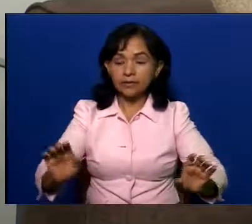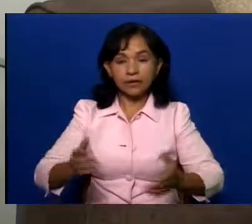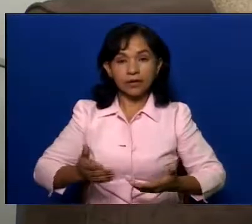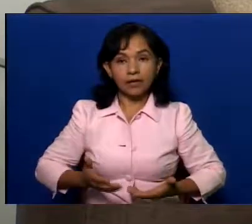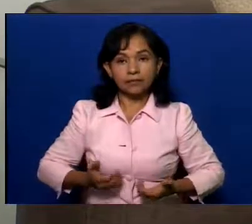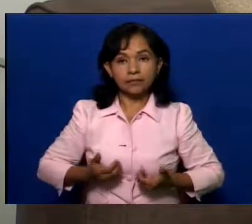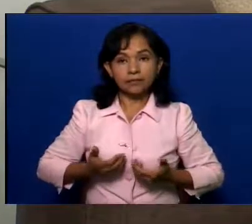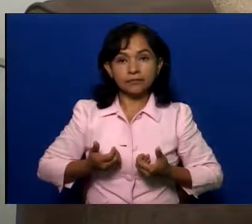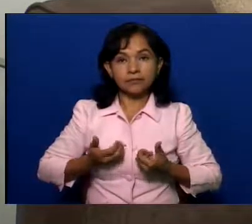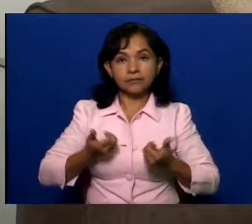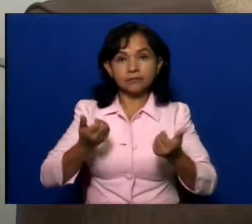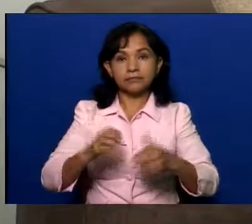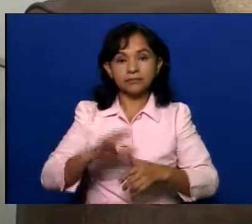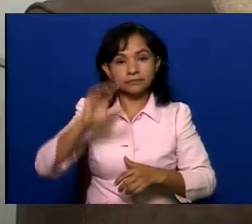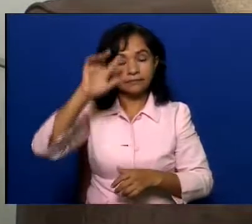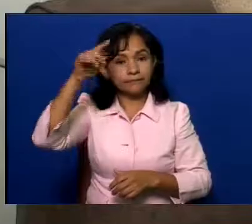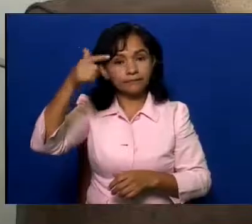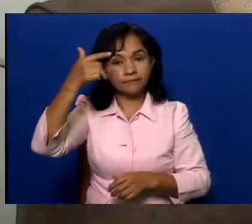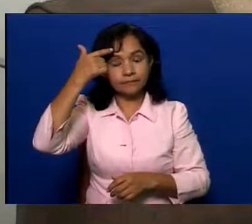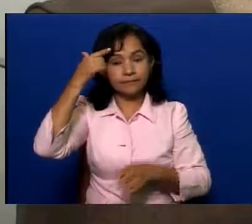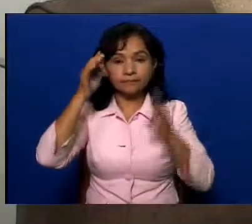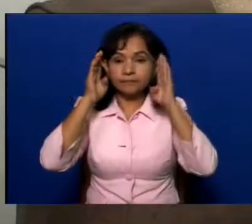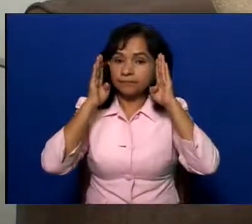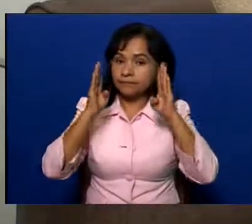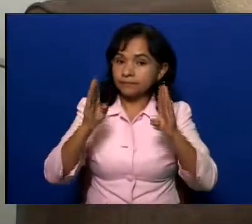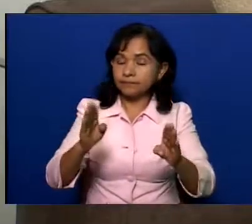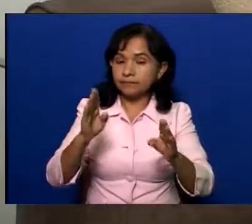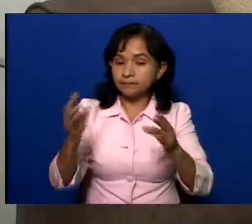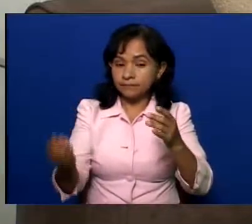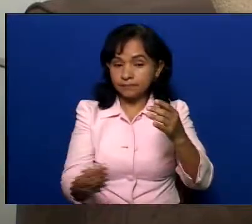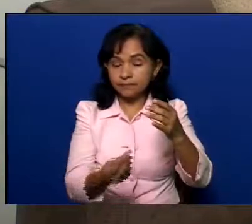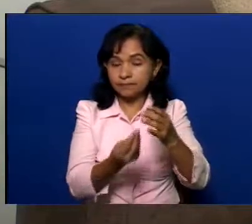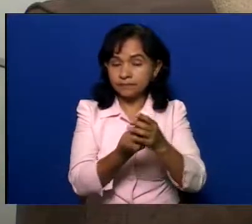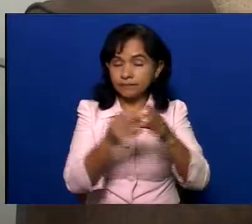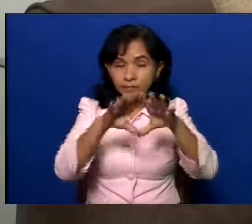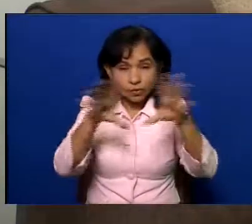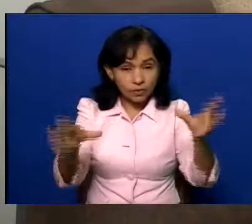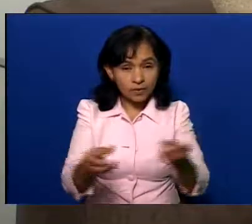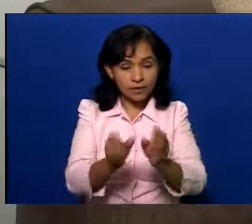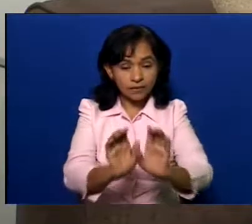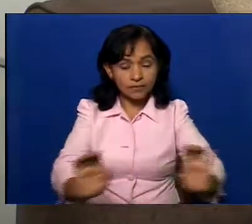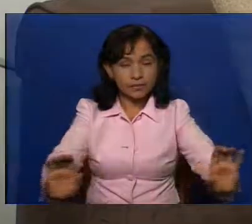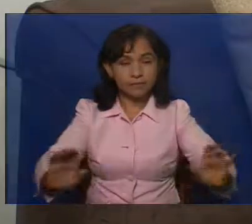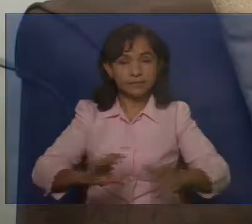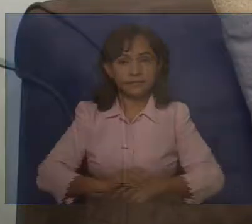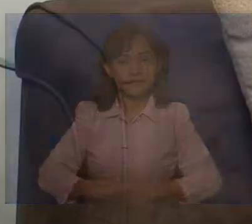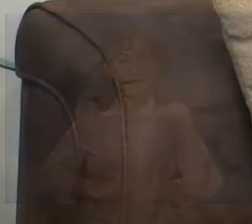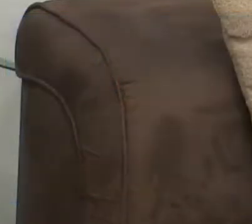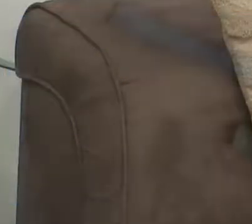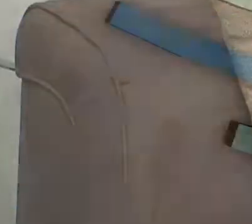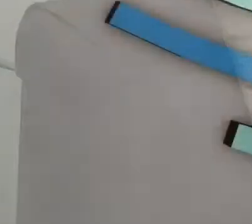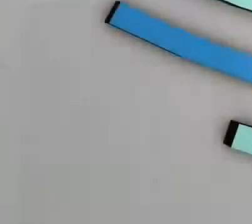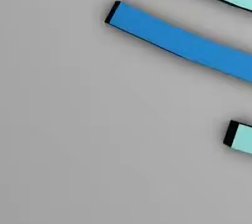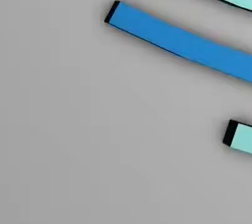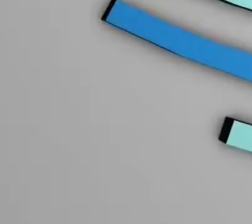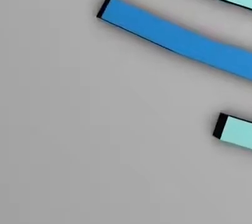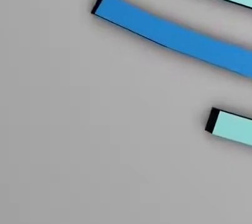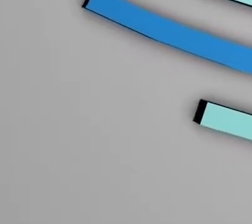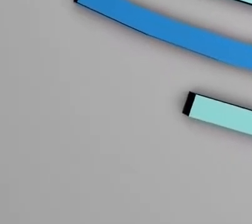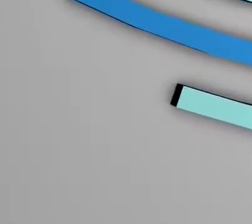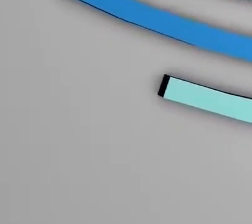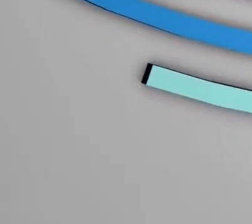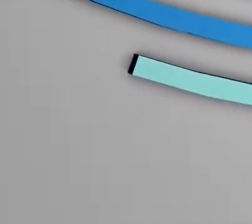hay un equipo integral porque la persona con cáncer entra en un proceso digamos complejo de depresión,